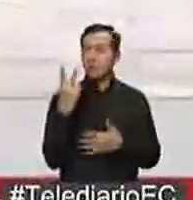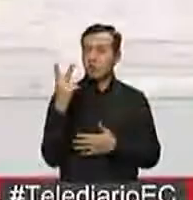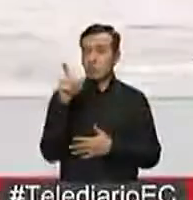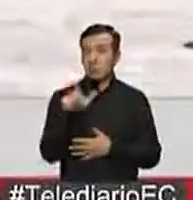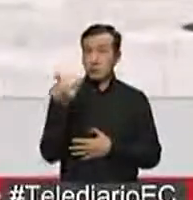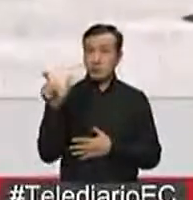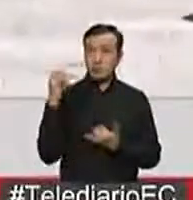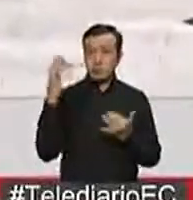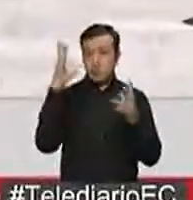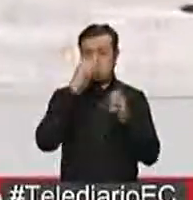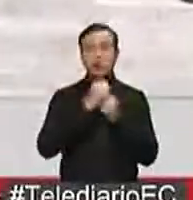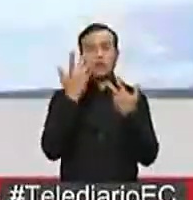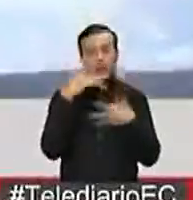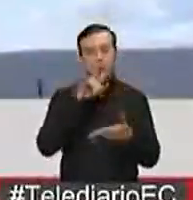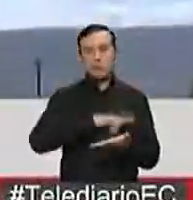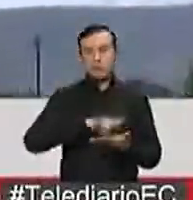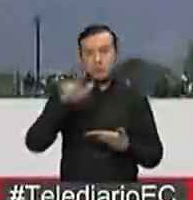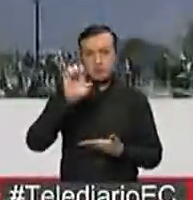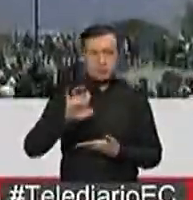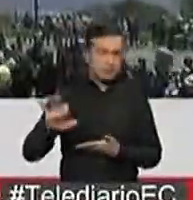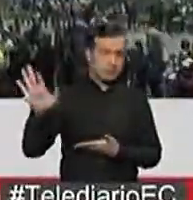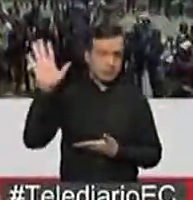esta noche parten de regreso a Europa.